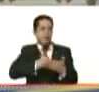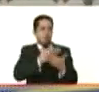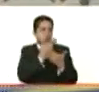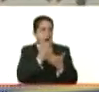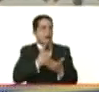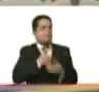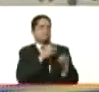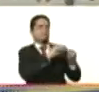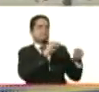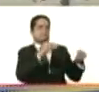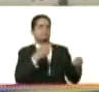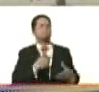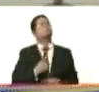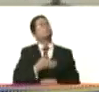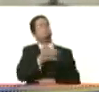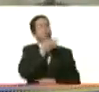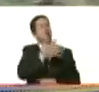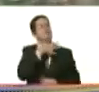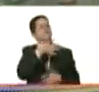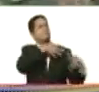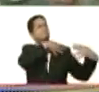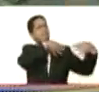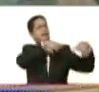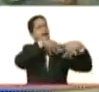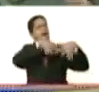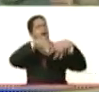¡Qué bonita marcha hemos tenido!